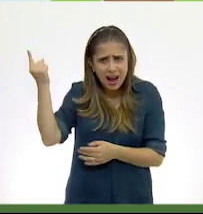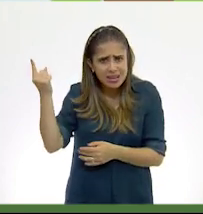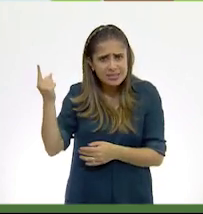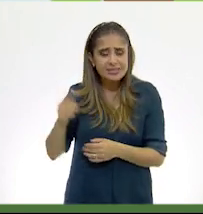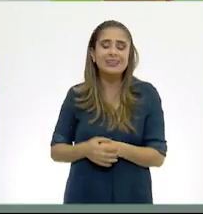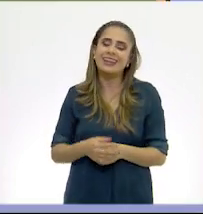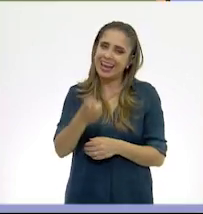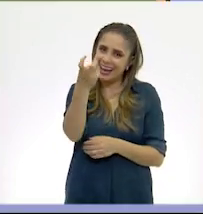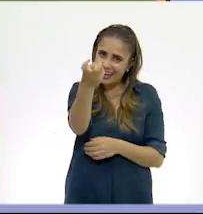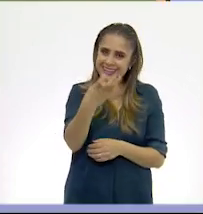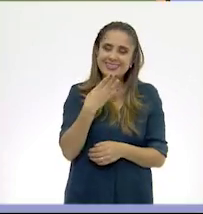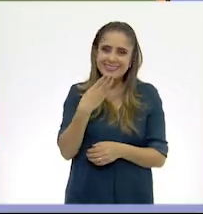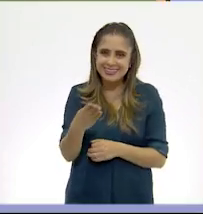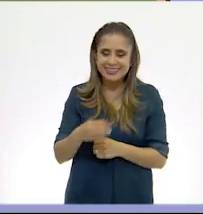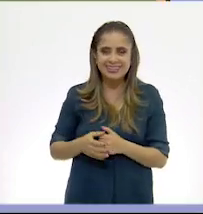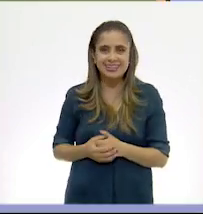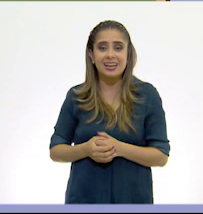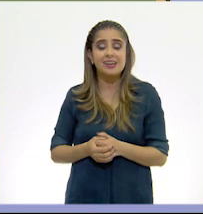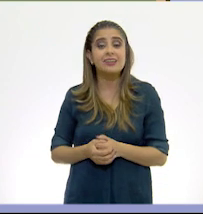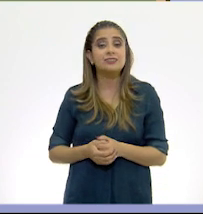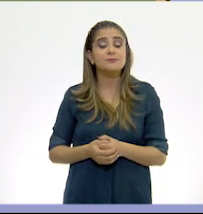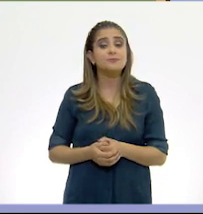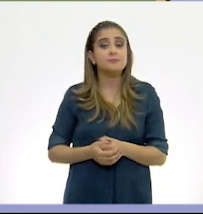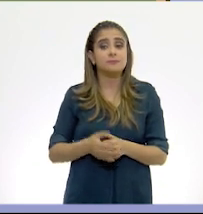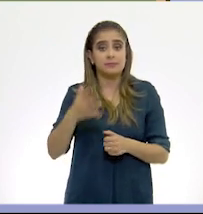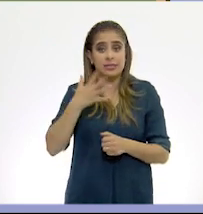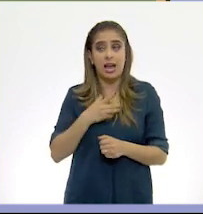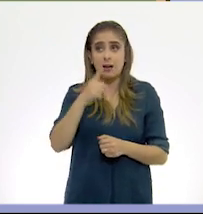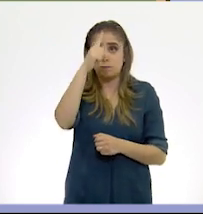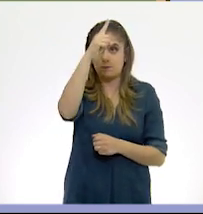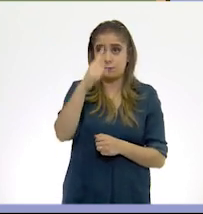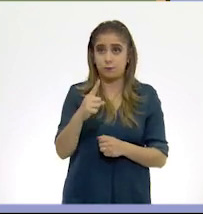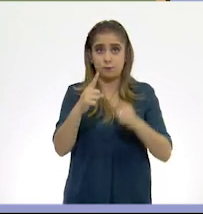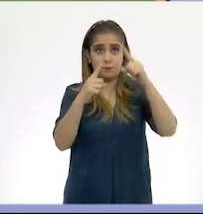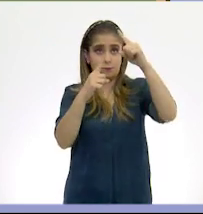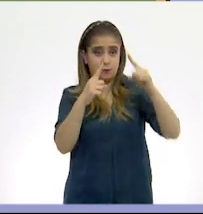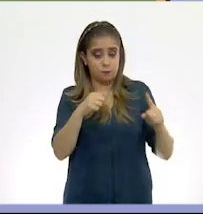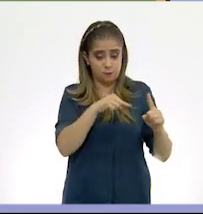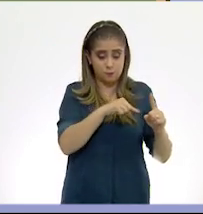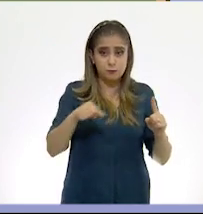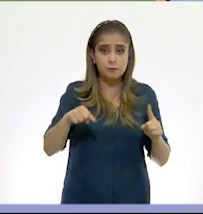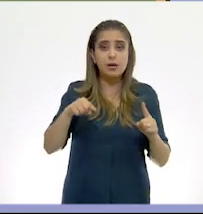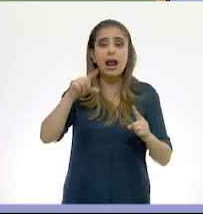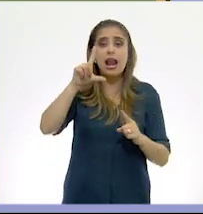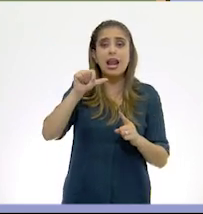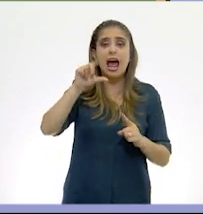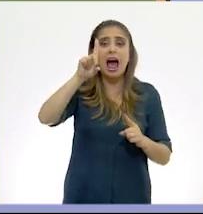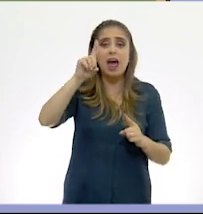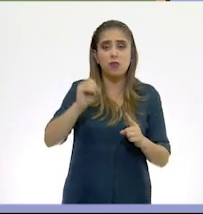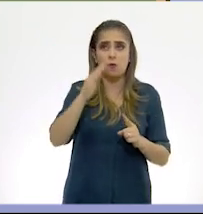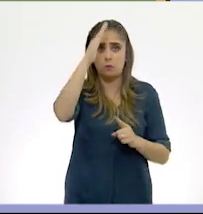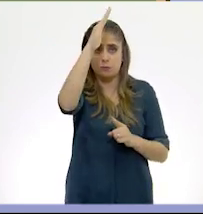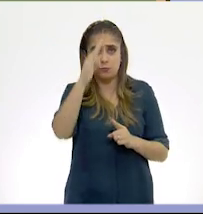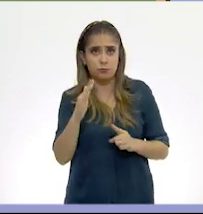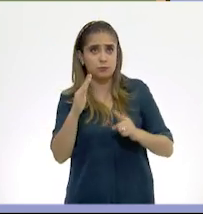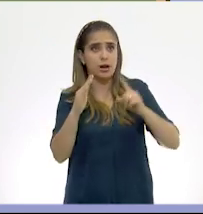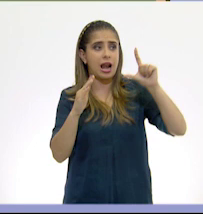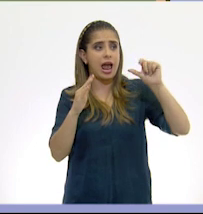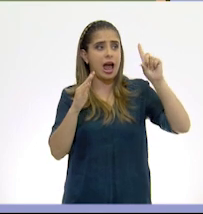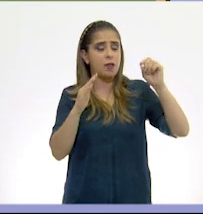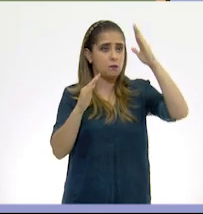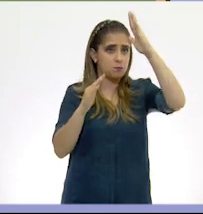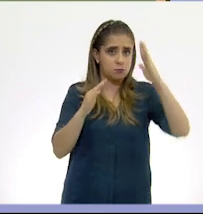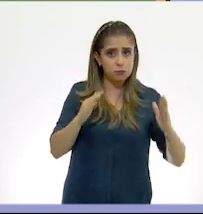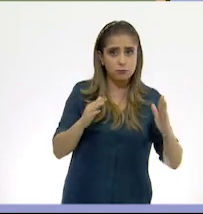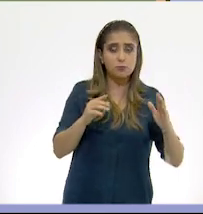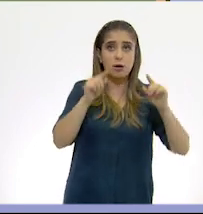¡Eso es! A cada una de las líneas rectas que usamos la llamamos lado de la figura. Y a los puntos donde se